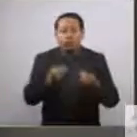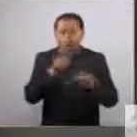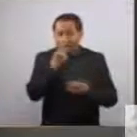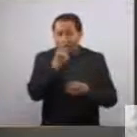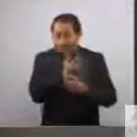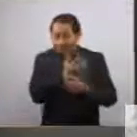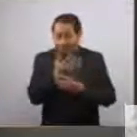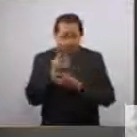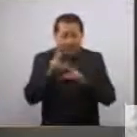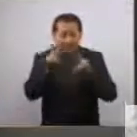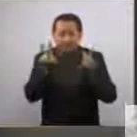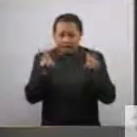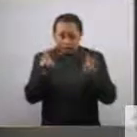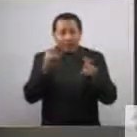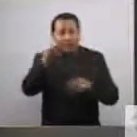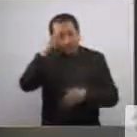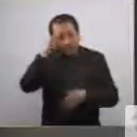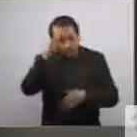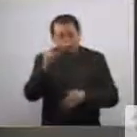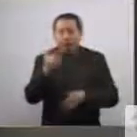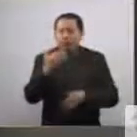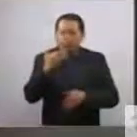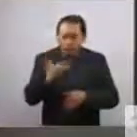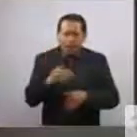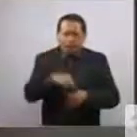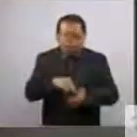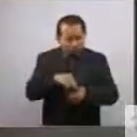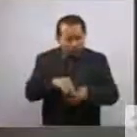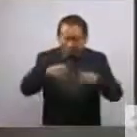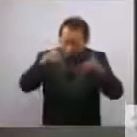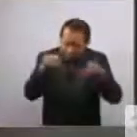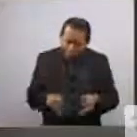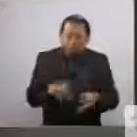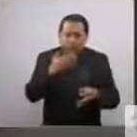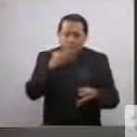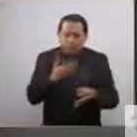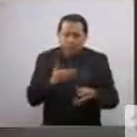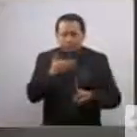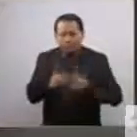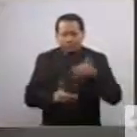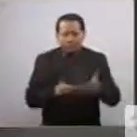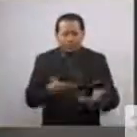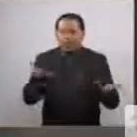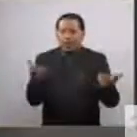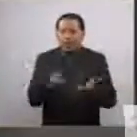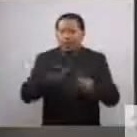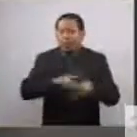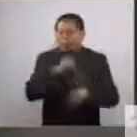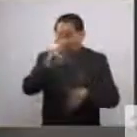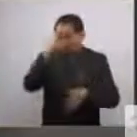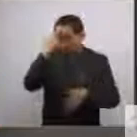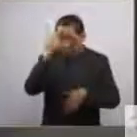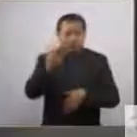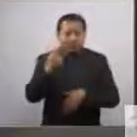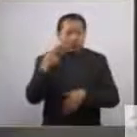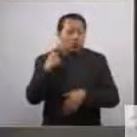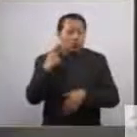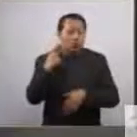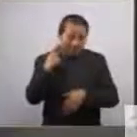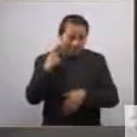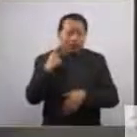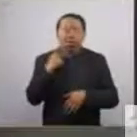en el tema indígena se vea reflejado con hechos y resultados, porque recuerden que una política pública sin